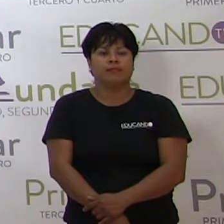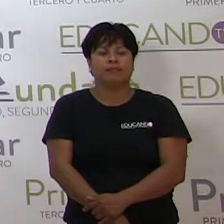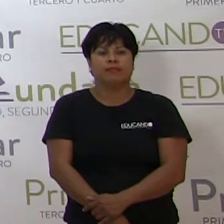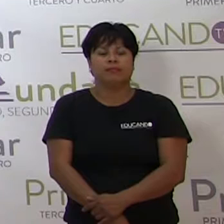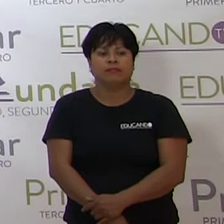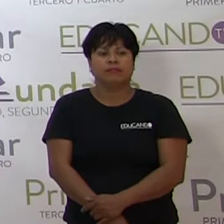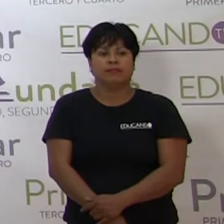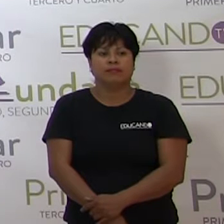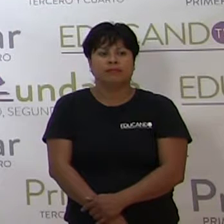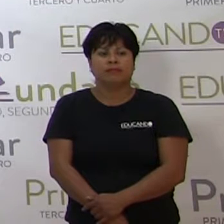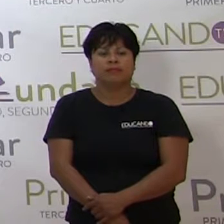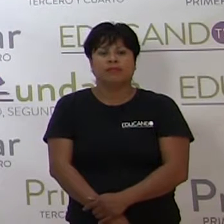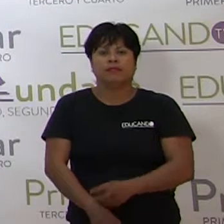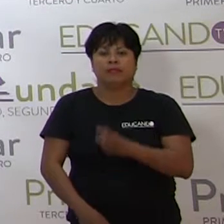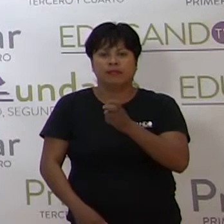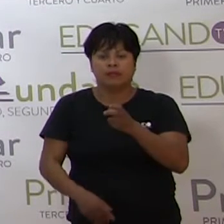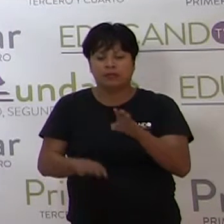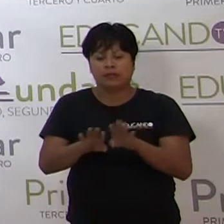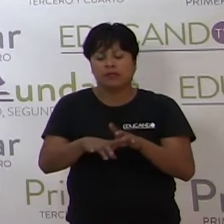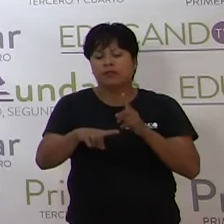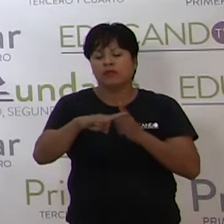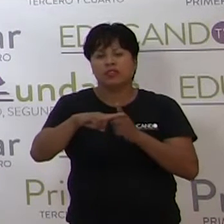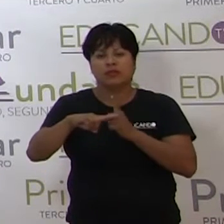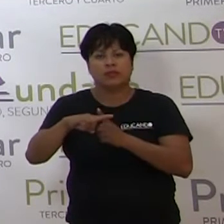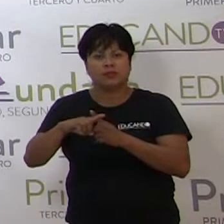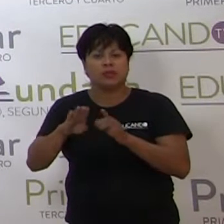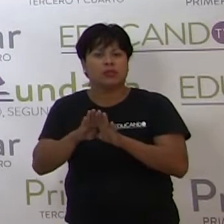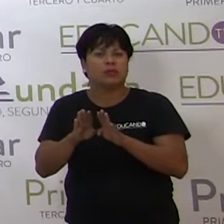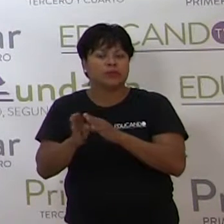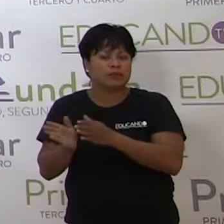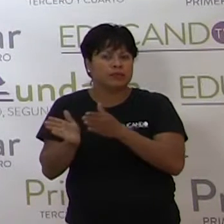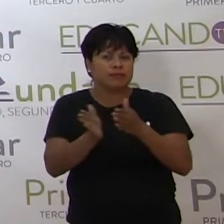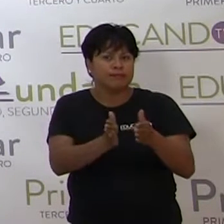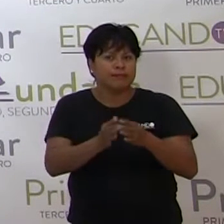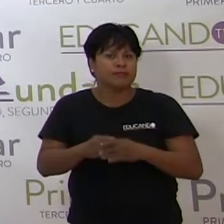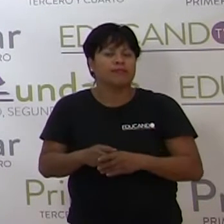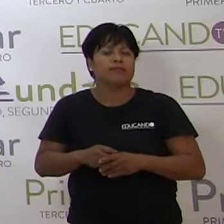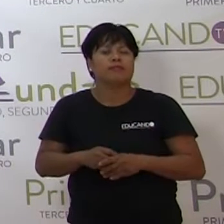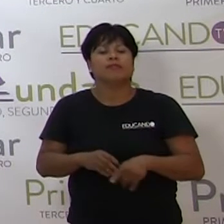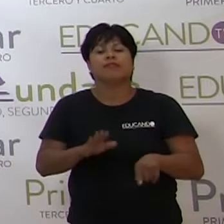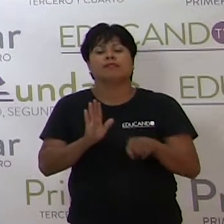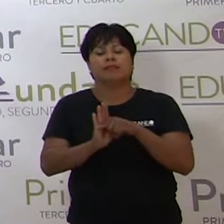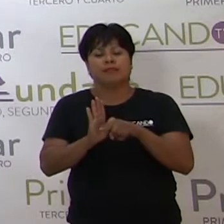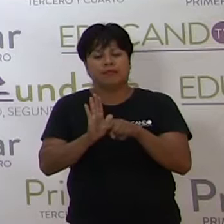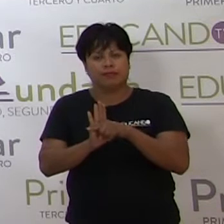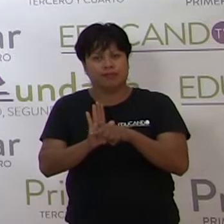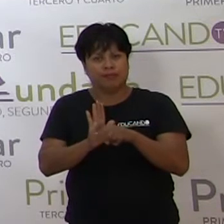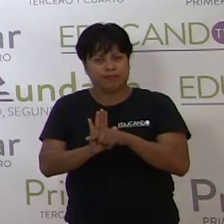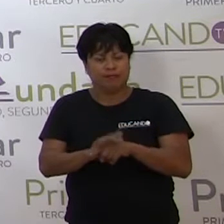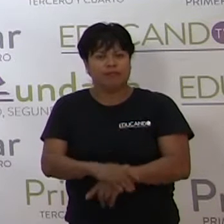Está sumando. ¿Cómo pasa el otro lado? Restando.